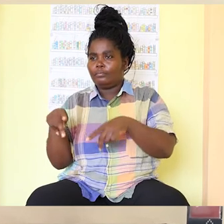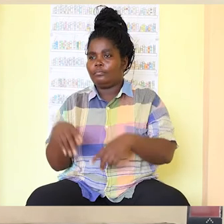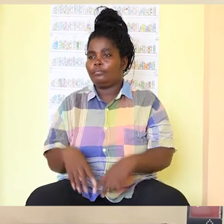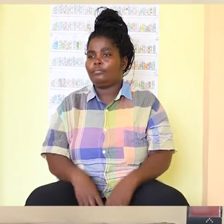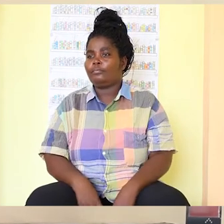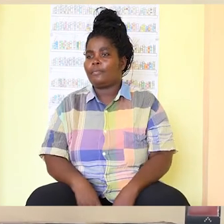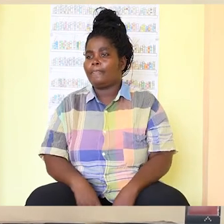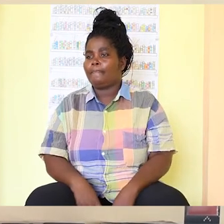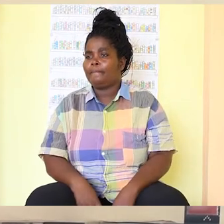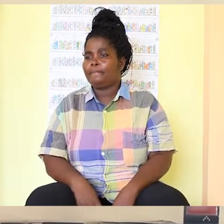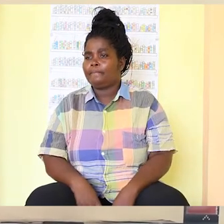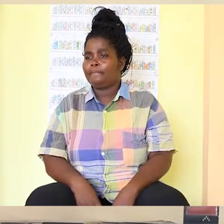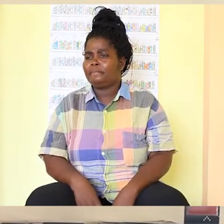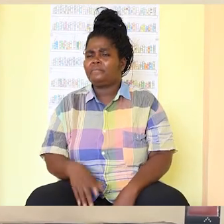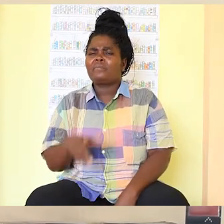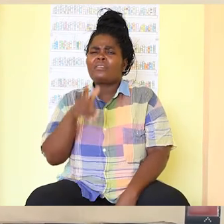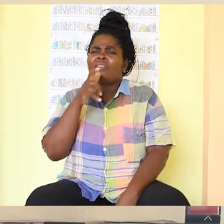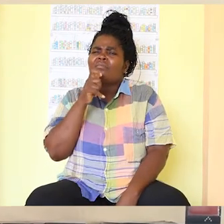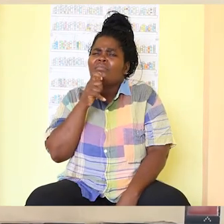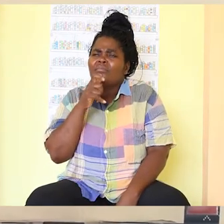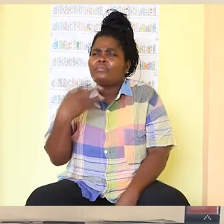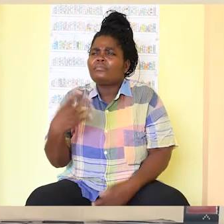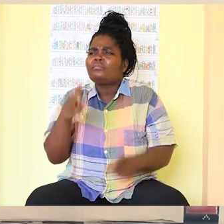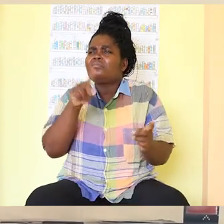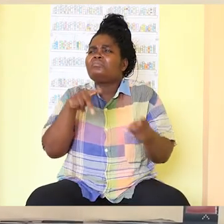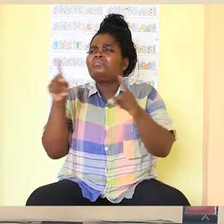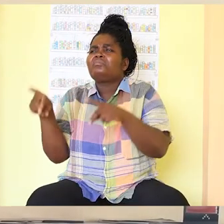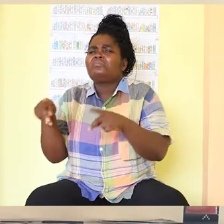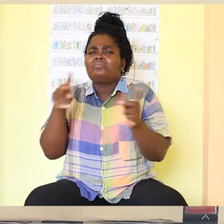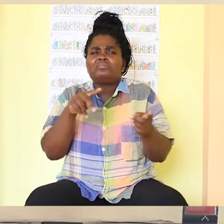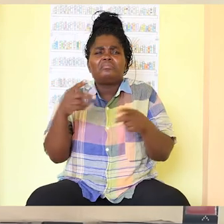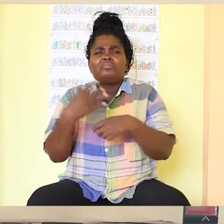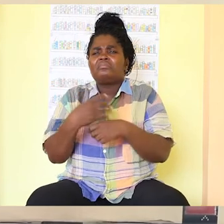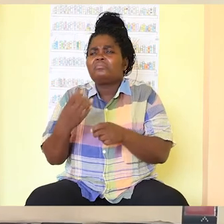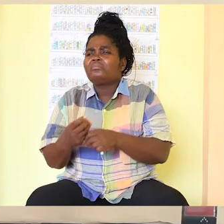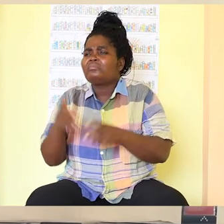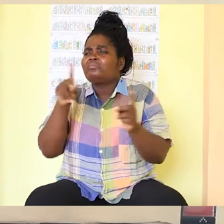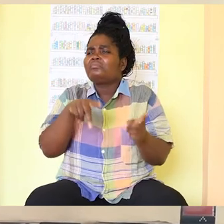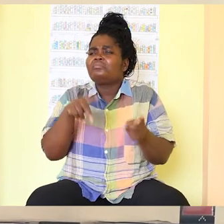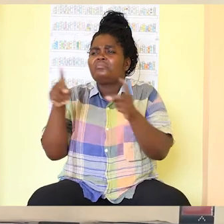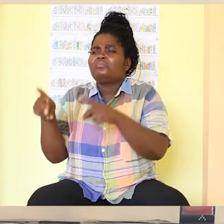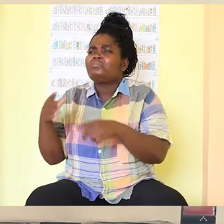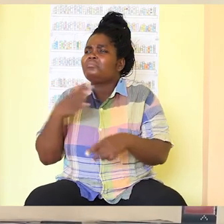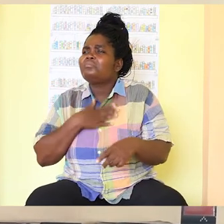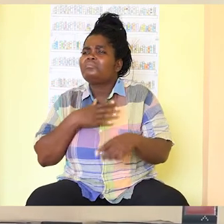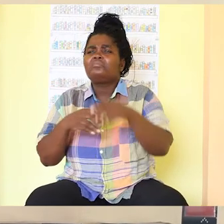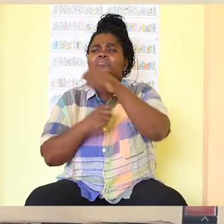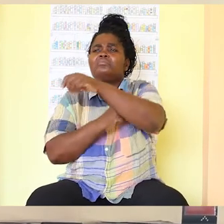patán. ¿Quién hace patán, patán, patán, patán por mi